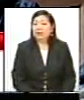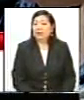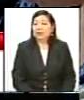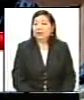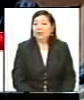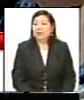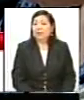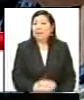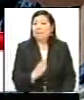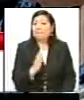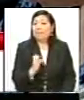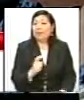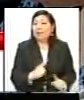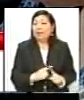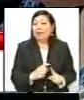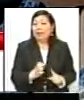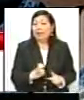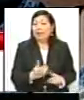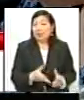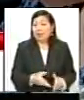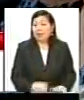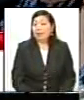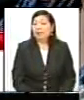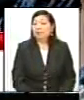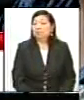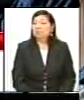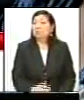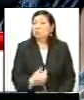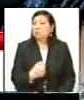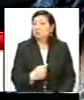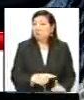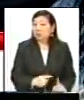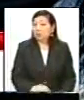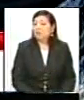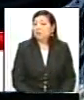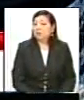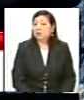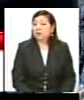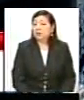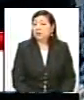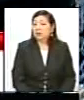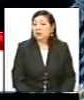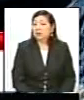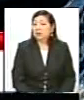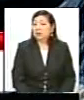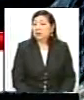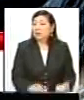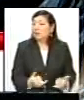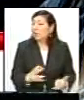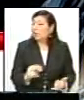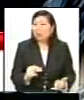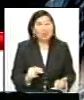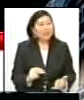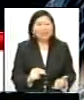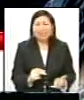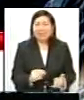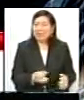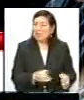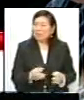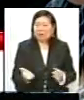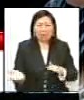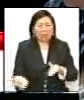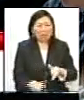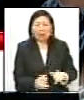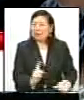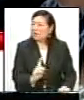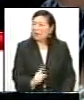Karina Beteta respecto a esto de la sustracción de la materia, pero yo me inclino en la posición de que ese no debe ser el argumento del archivo de